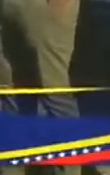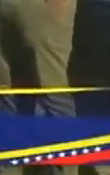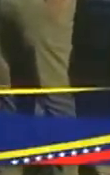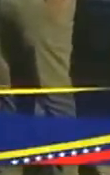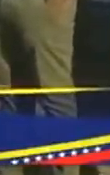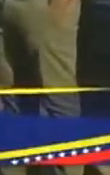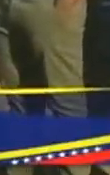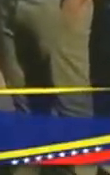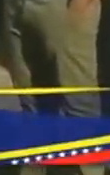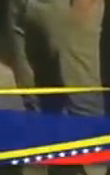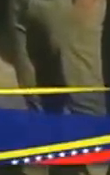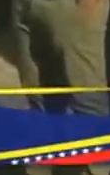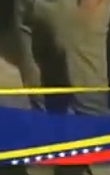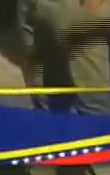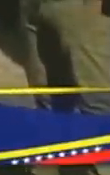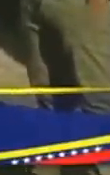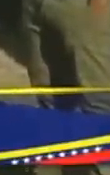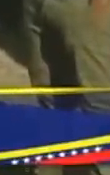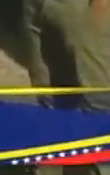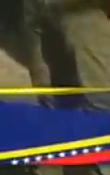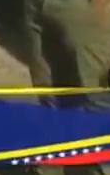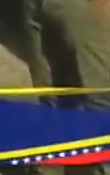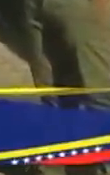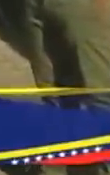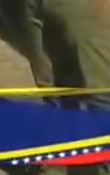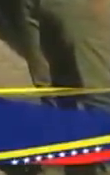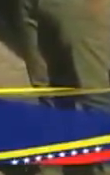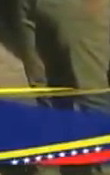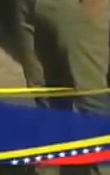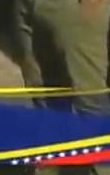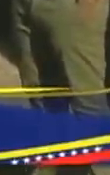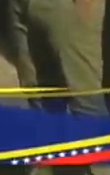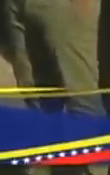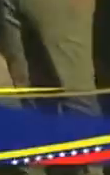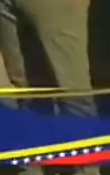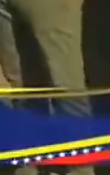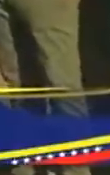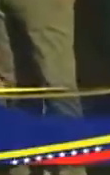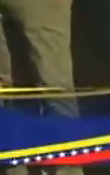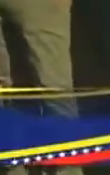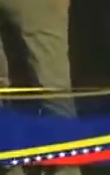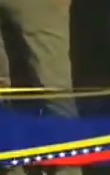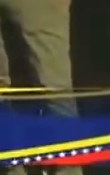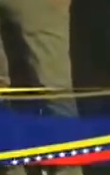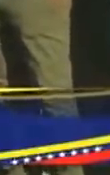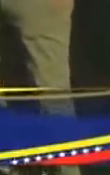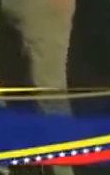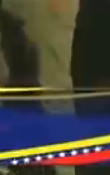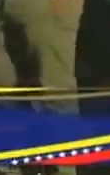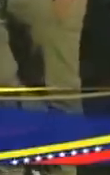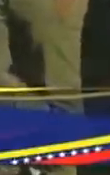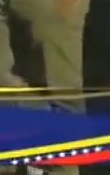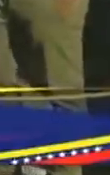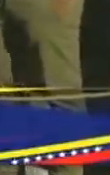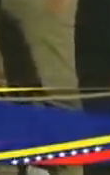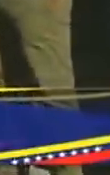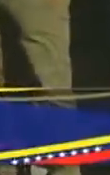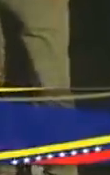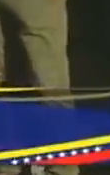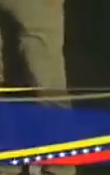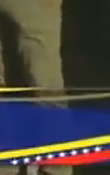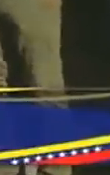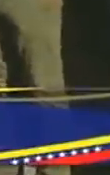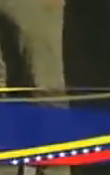aquí para poder tener la vista a la derecha y a la izquierda. Hay que tener siempre la vista muy clara a la